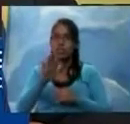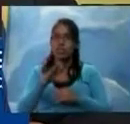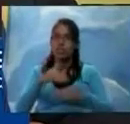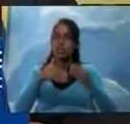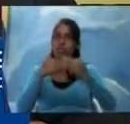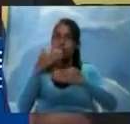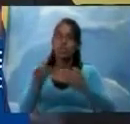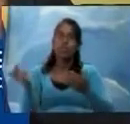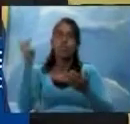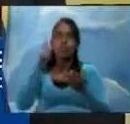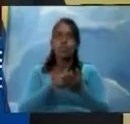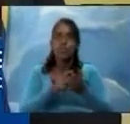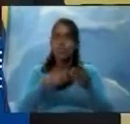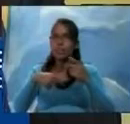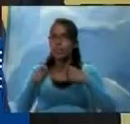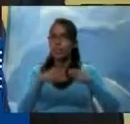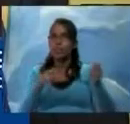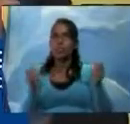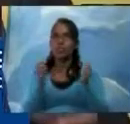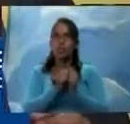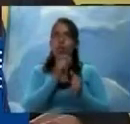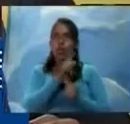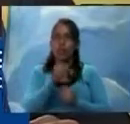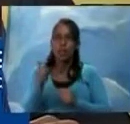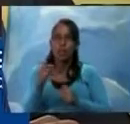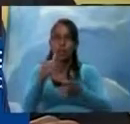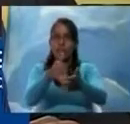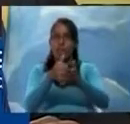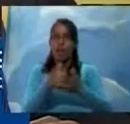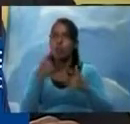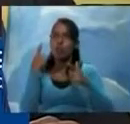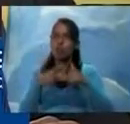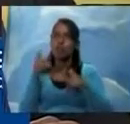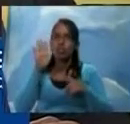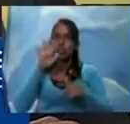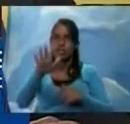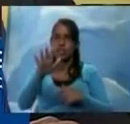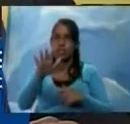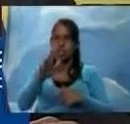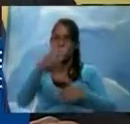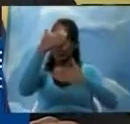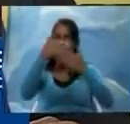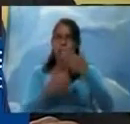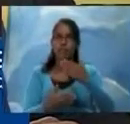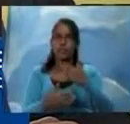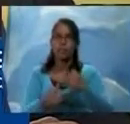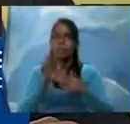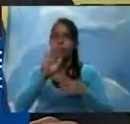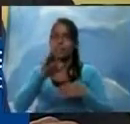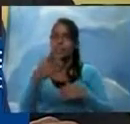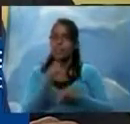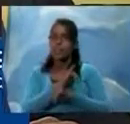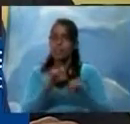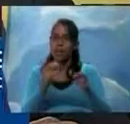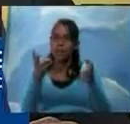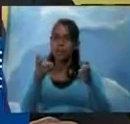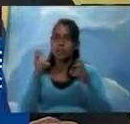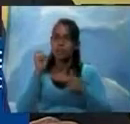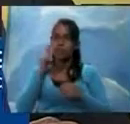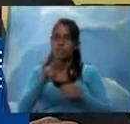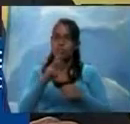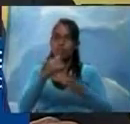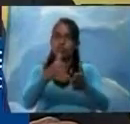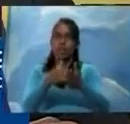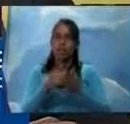fue y negoció con ellos y ganó otros 5 talentos. Así el que había recibido 2